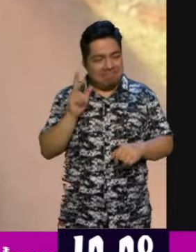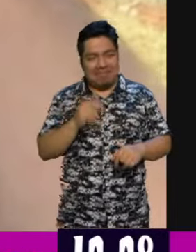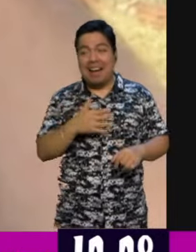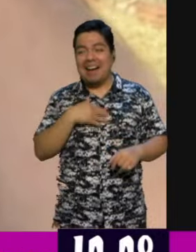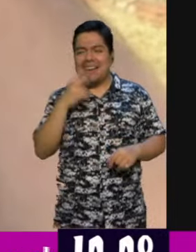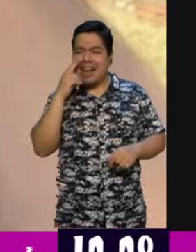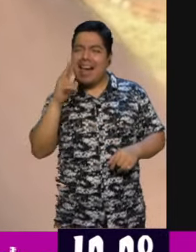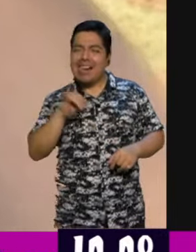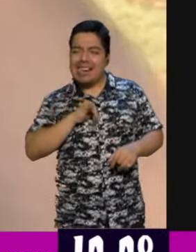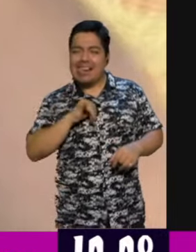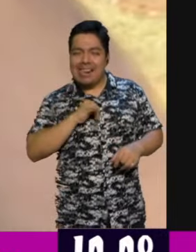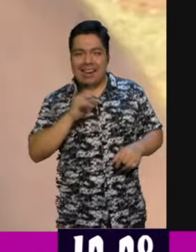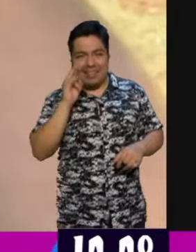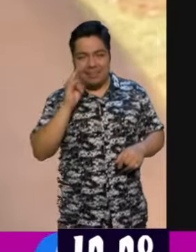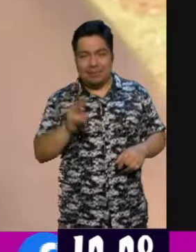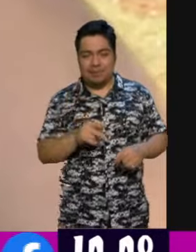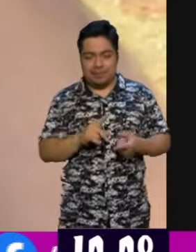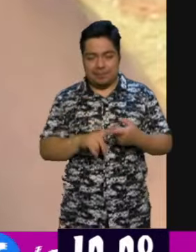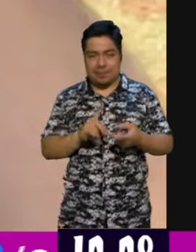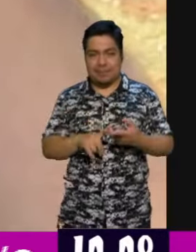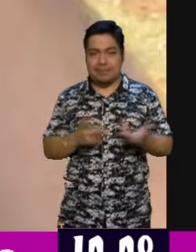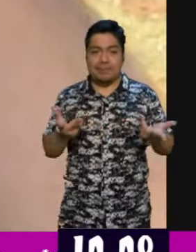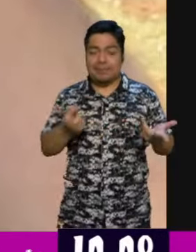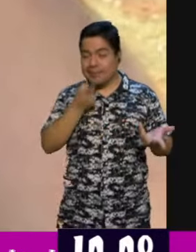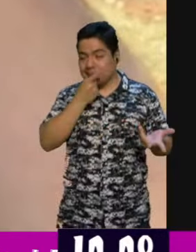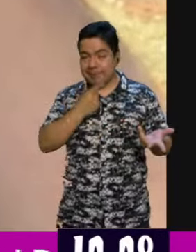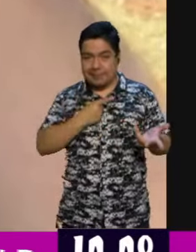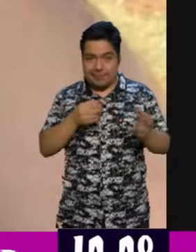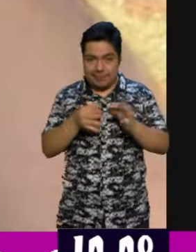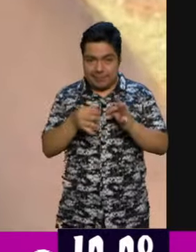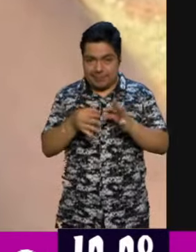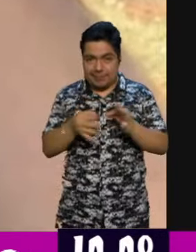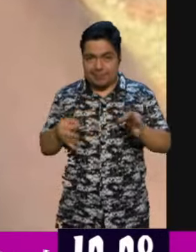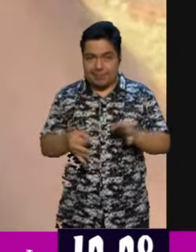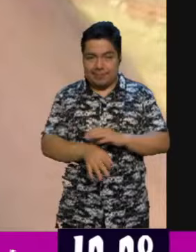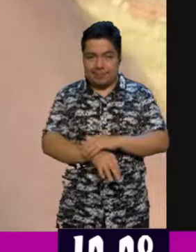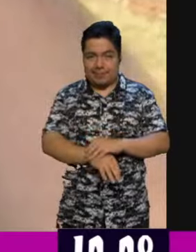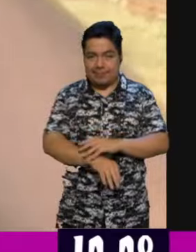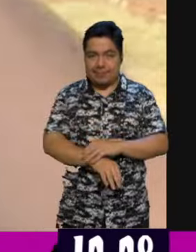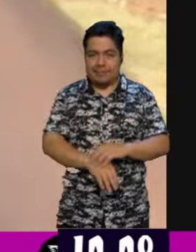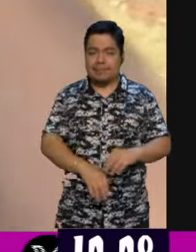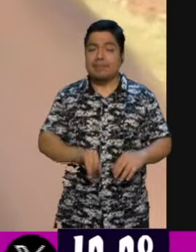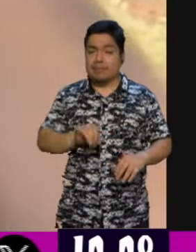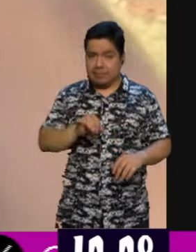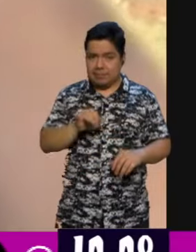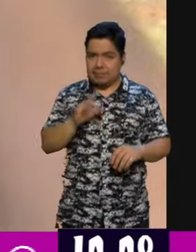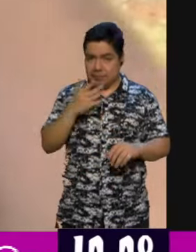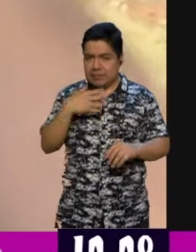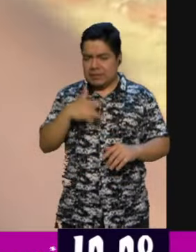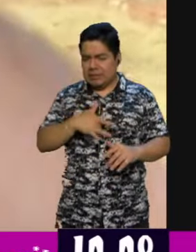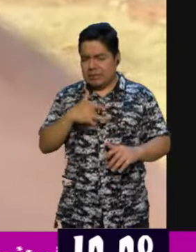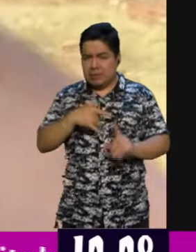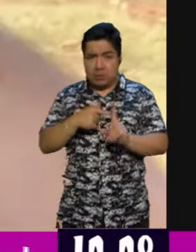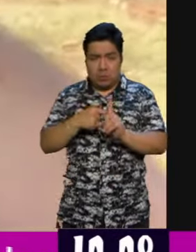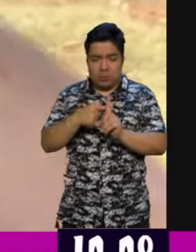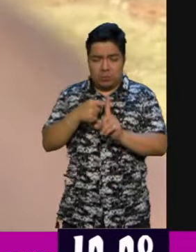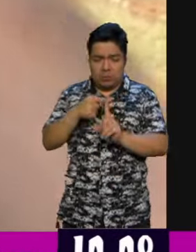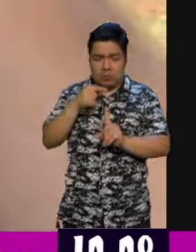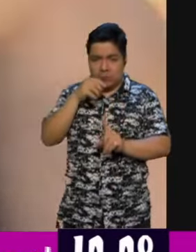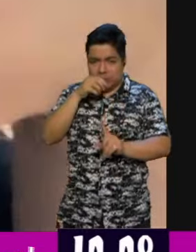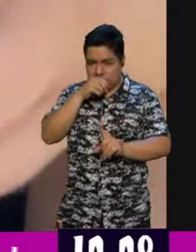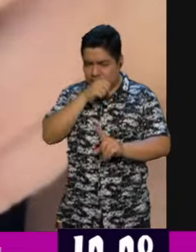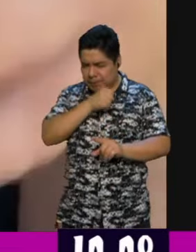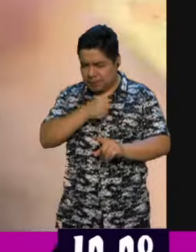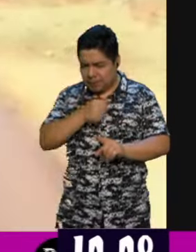interesa. Oye, a ver, ¿qué? Cuéntanos esto. Sí, resulta que ahora, cuando empieza la temporada de calor, una